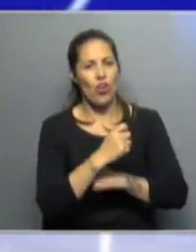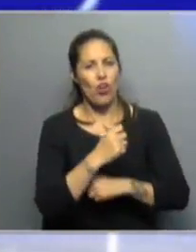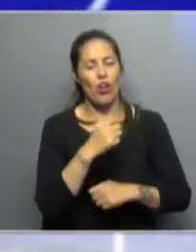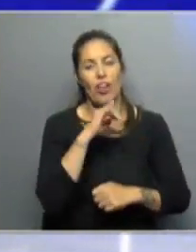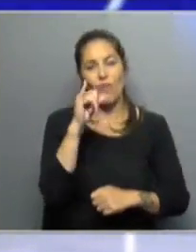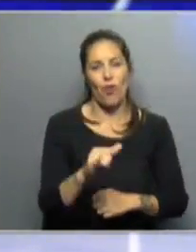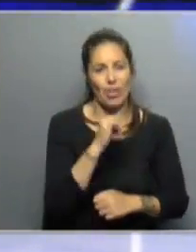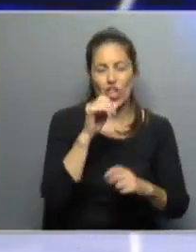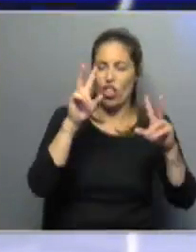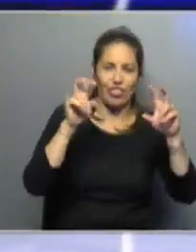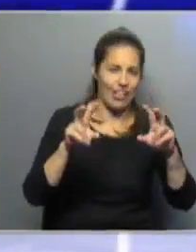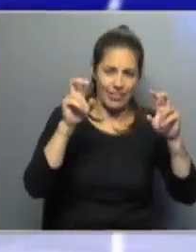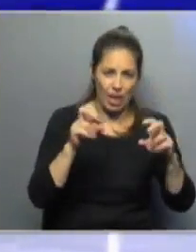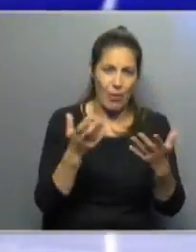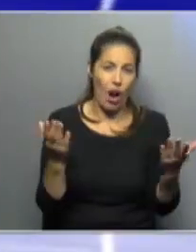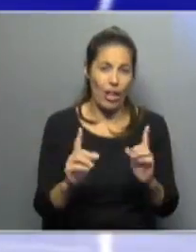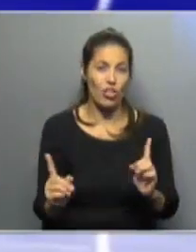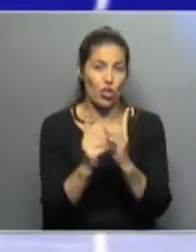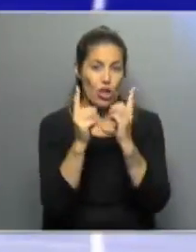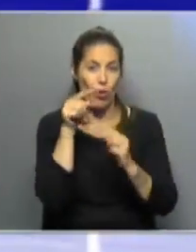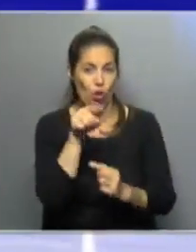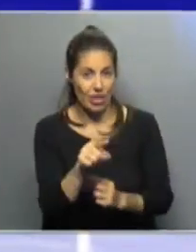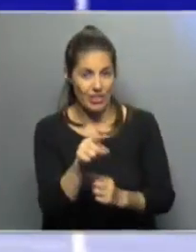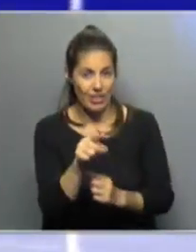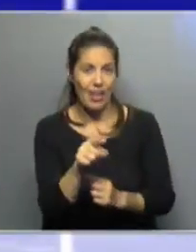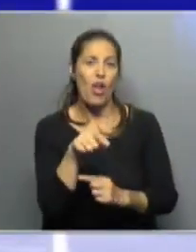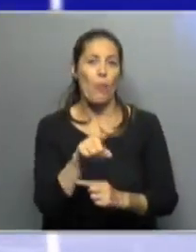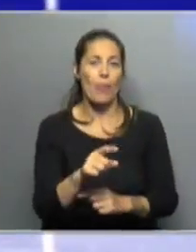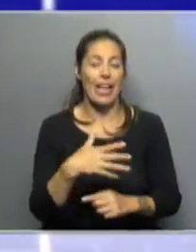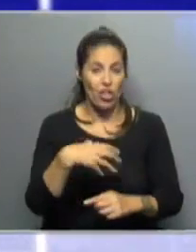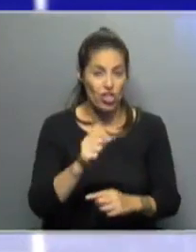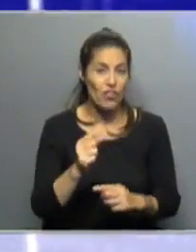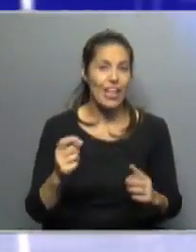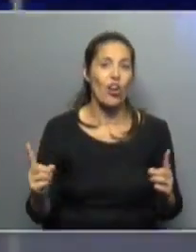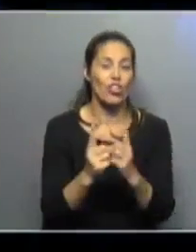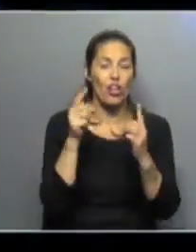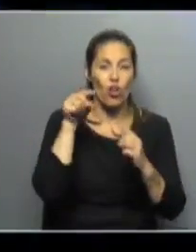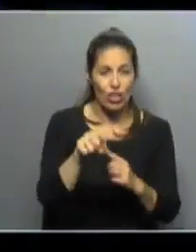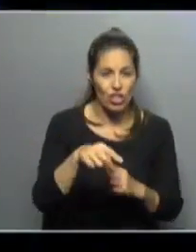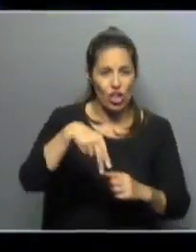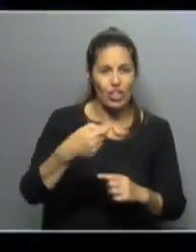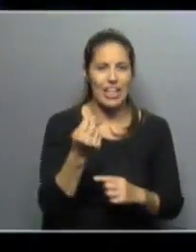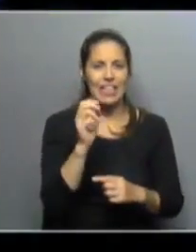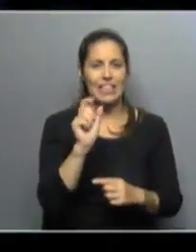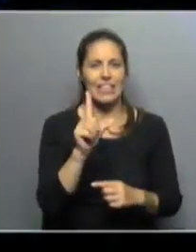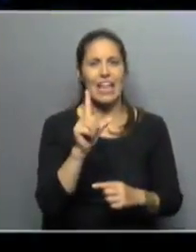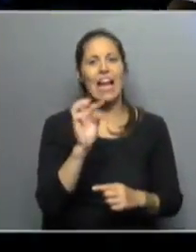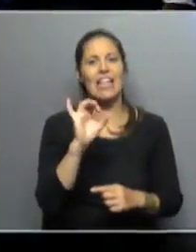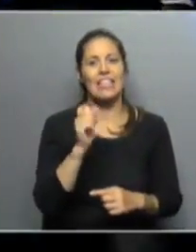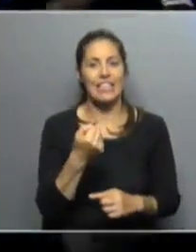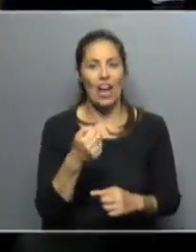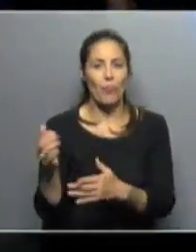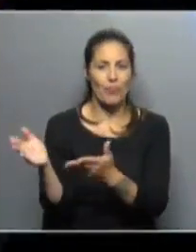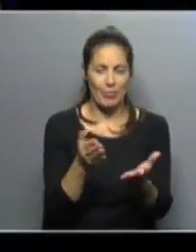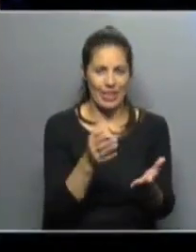ángulo y la temática, nos encontramos con ella para que lleve a encontrarnos con ellos. Adelante, Natalia Nogués. Bienvenida a